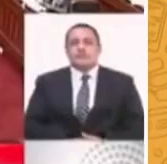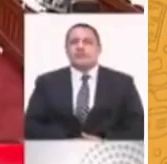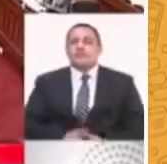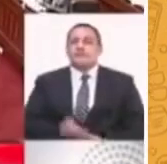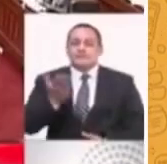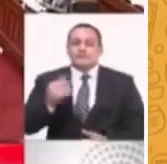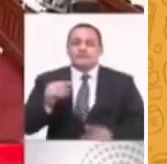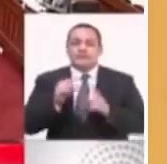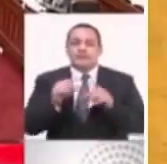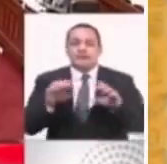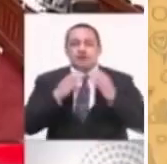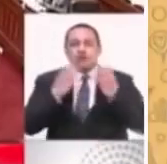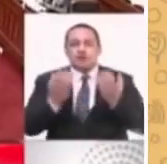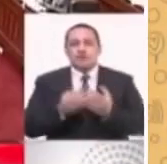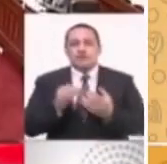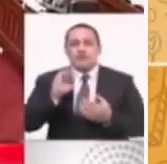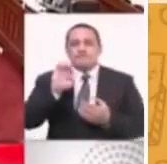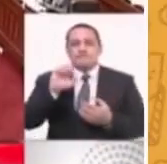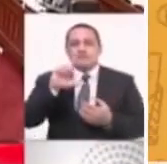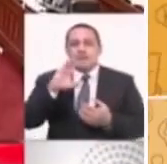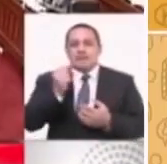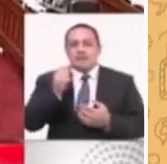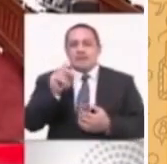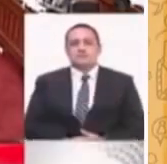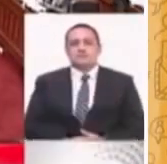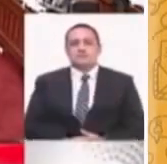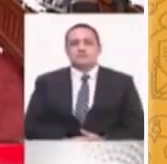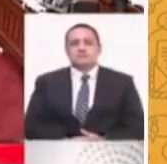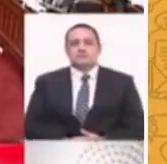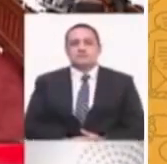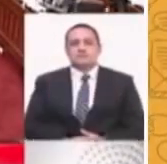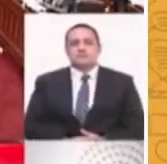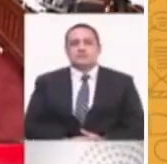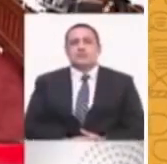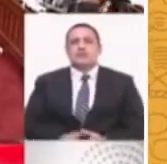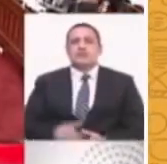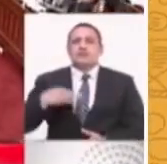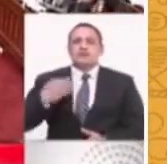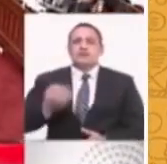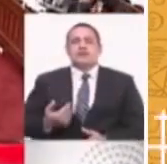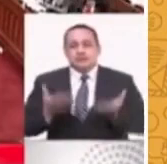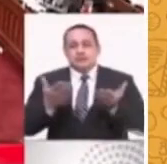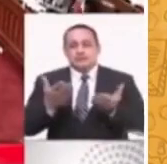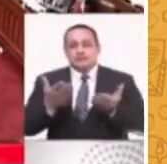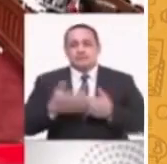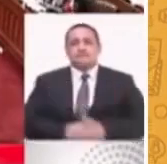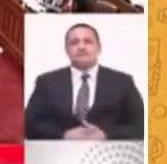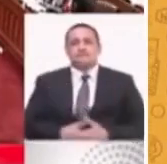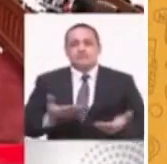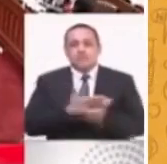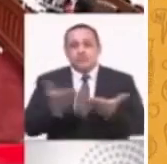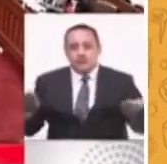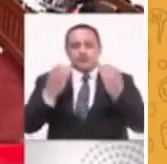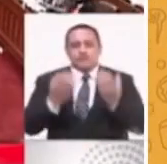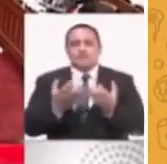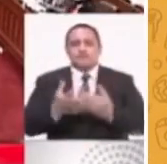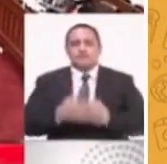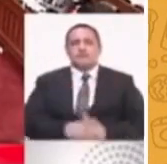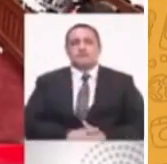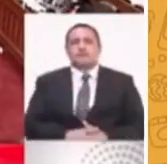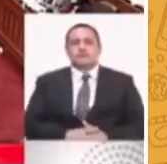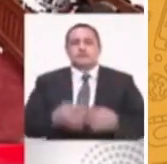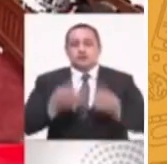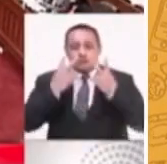organizaciones, fue frenado, ¿no? Y, lamentablemente, este proyecto salta del ejecutivo al